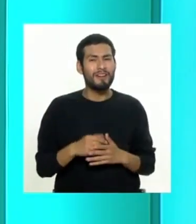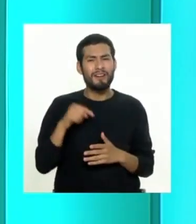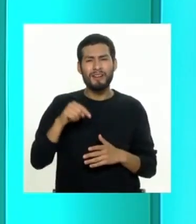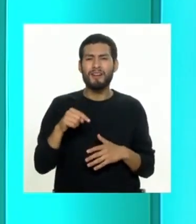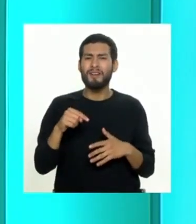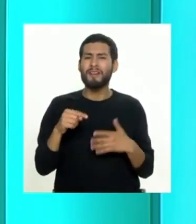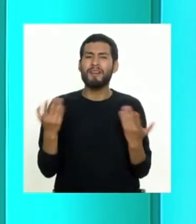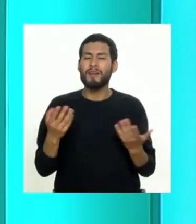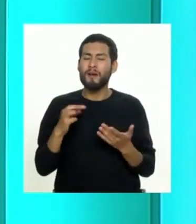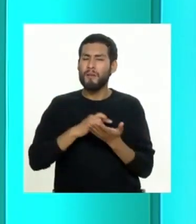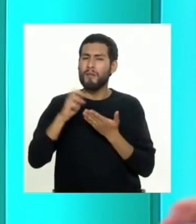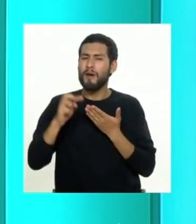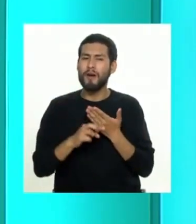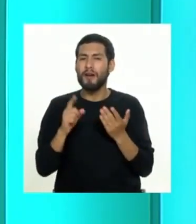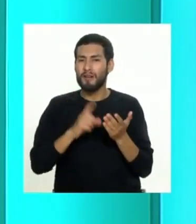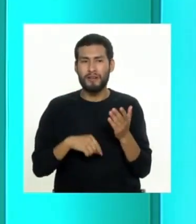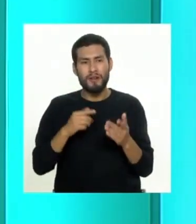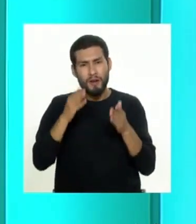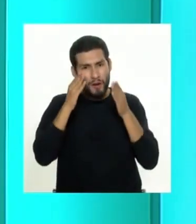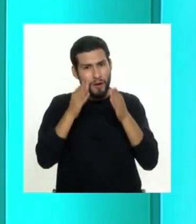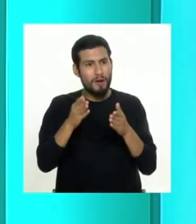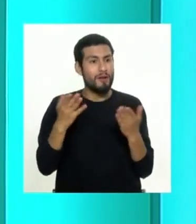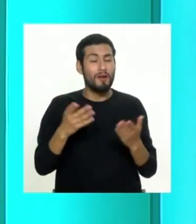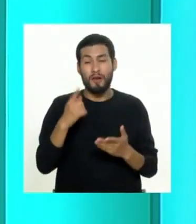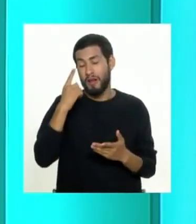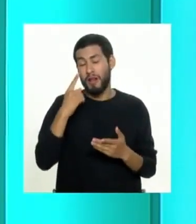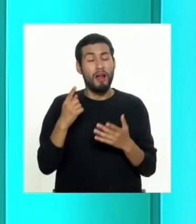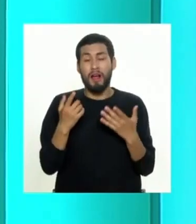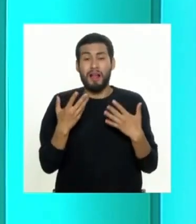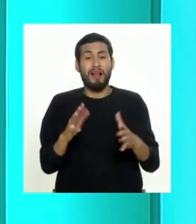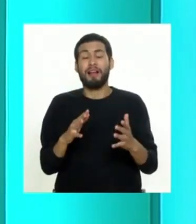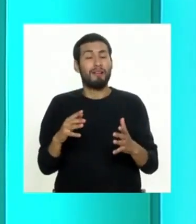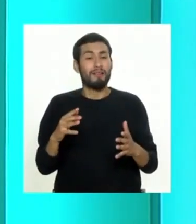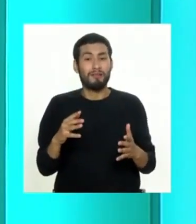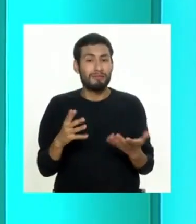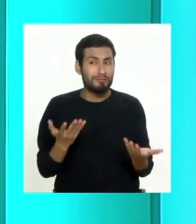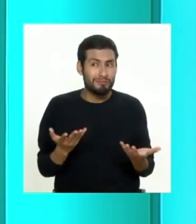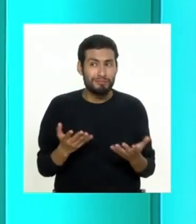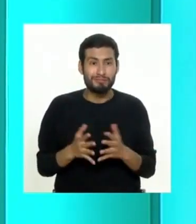persigue el programa es orientar en salud. No pretendemos ser